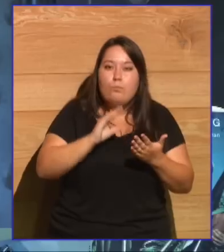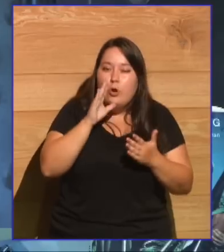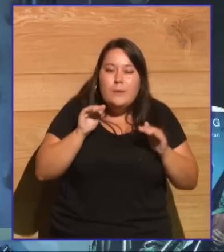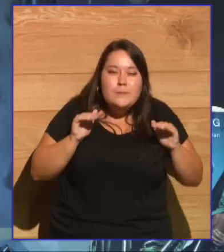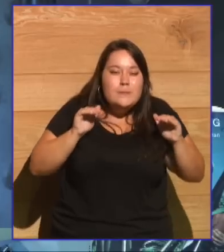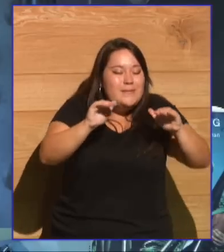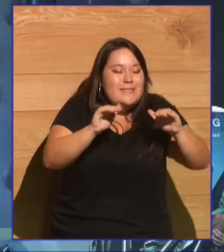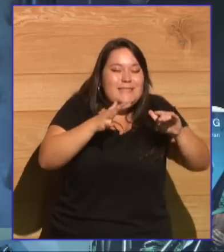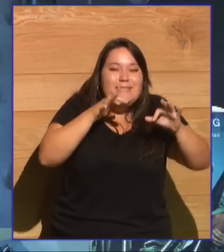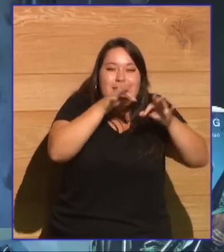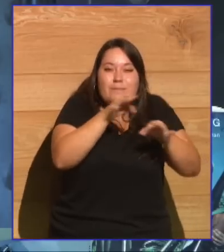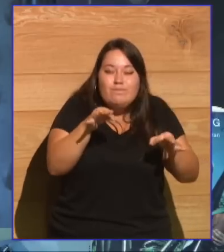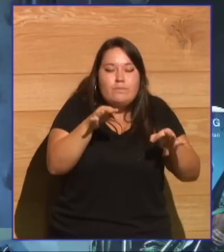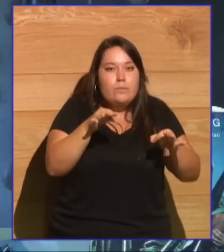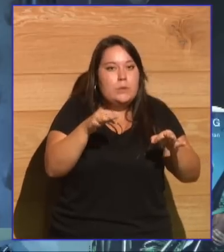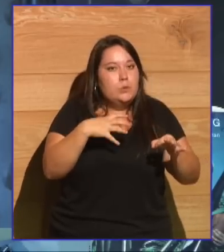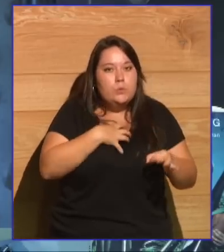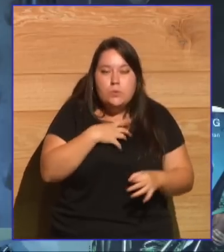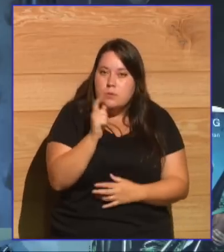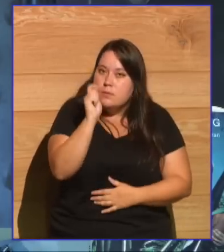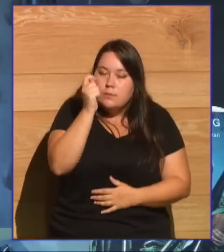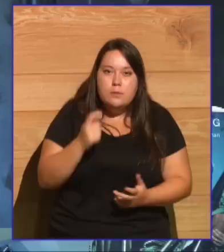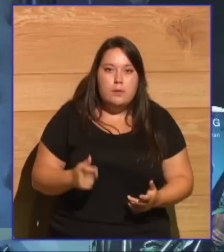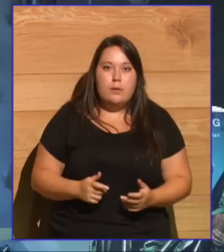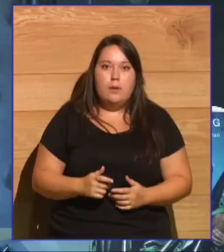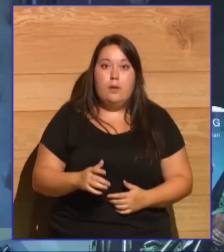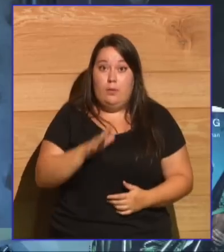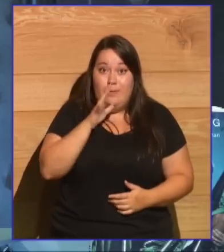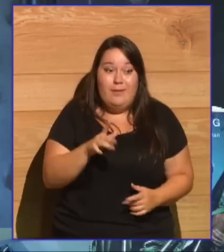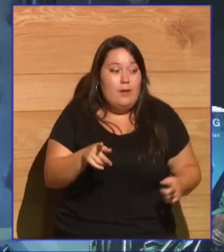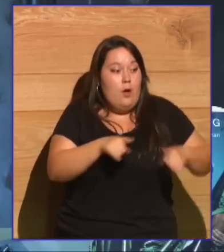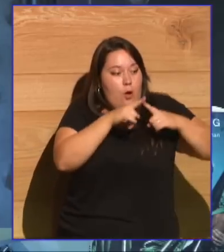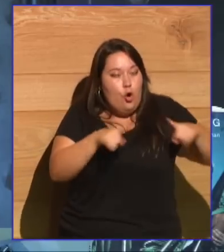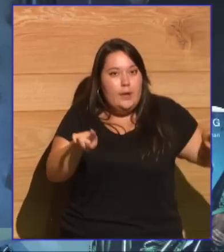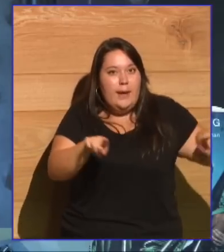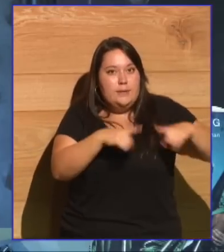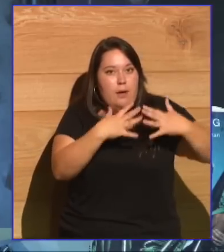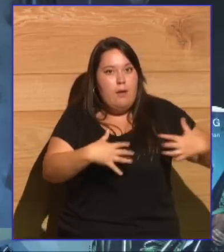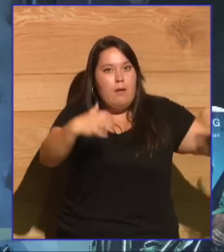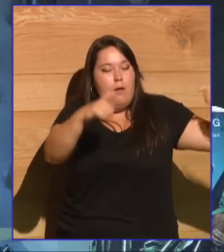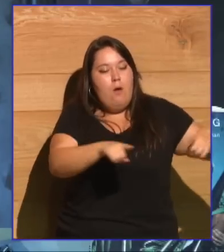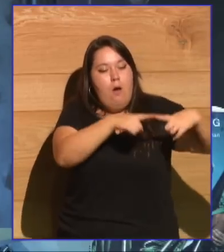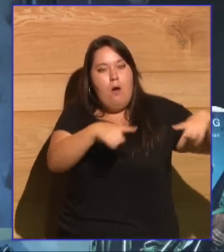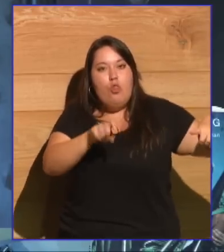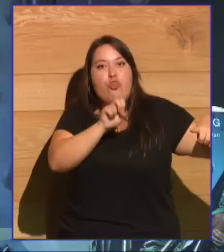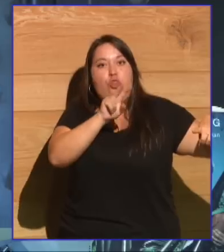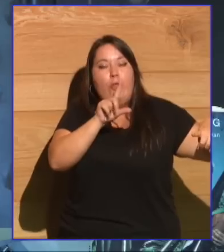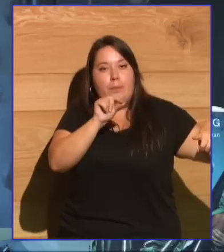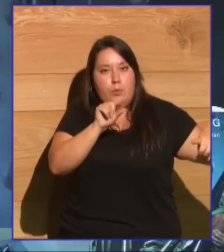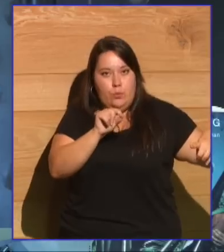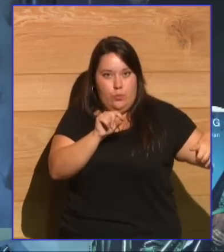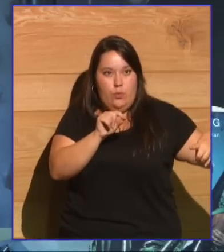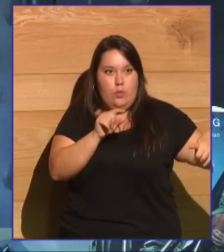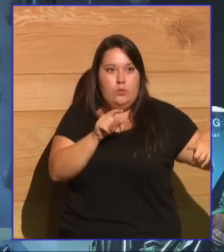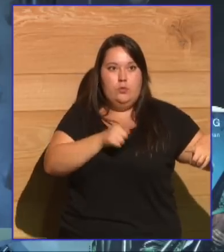exacta claro es muy complicado estar trabajando con una orquesta entera y conseguir que durante 12 minutos todos buen exactamente donde